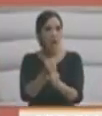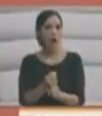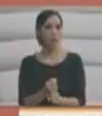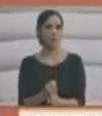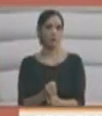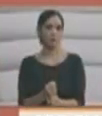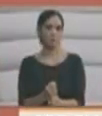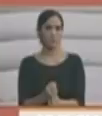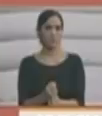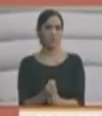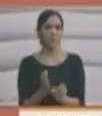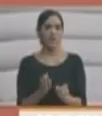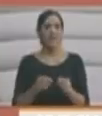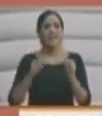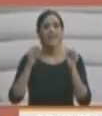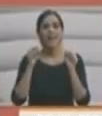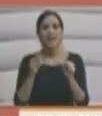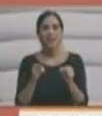esperamos que esas